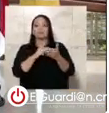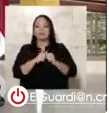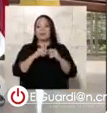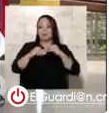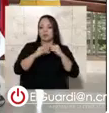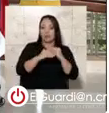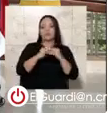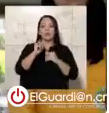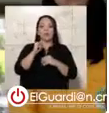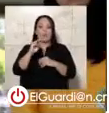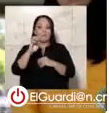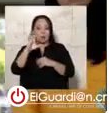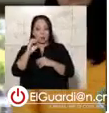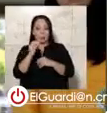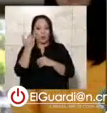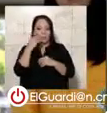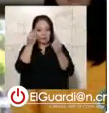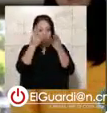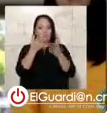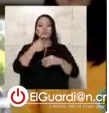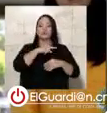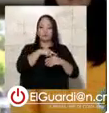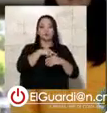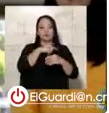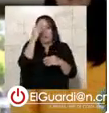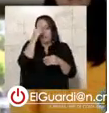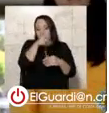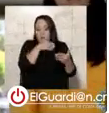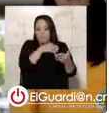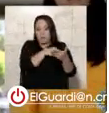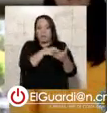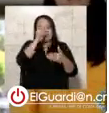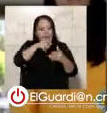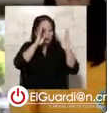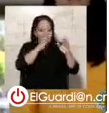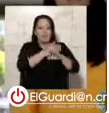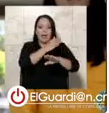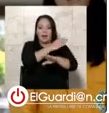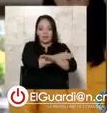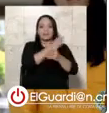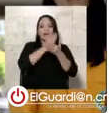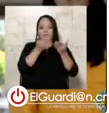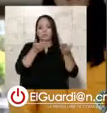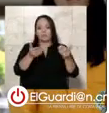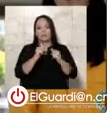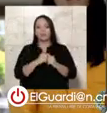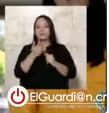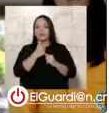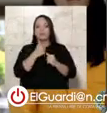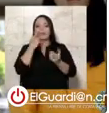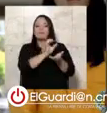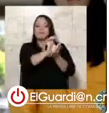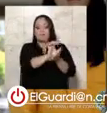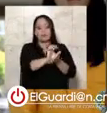don Marco, porque esto nos va a afectar y estamos tratando de ir un poco más allá en algunas cosas que tenemos a mano para evitar